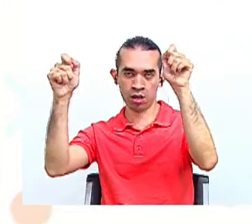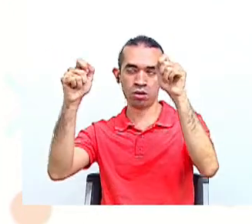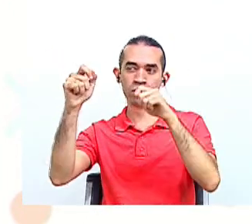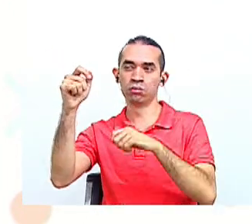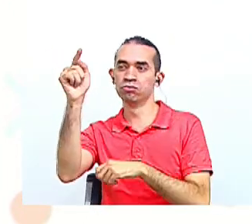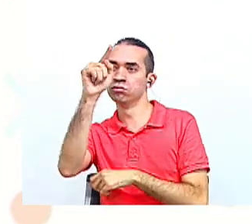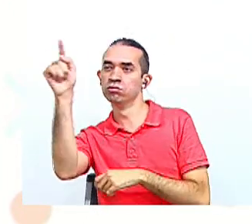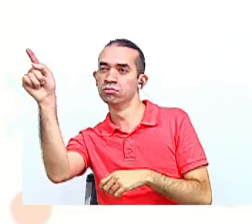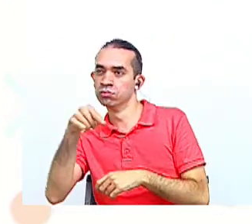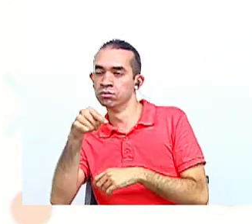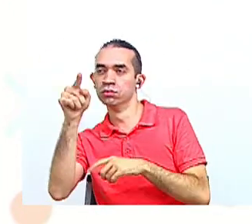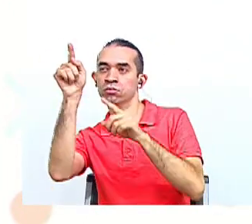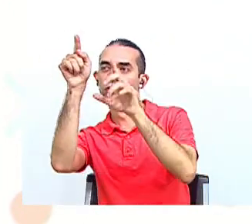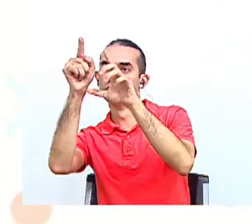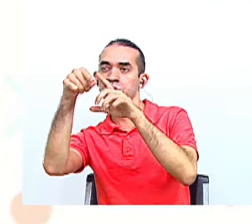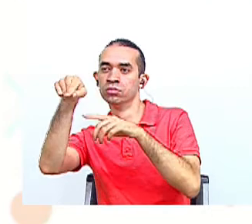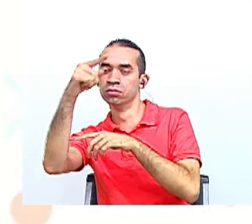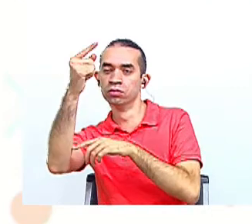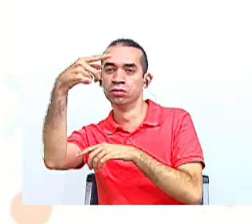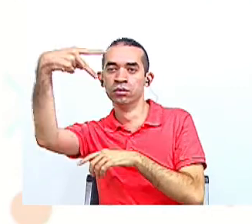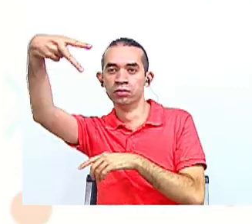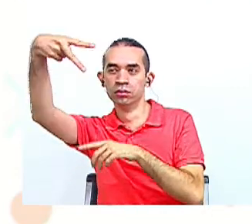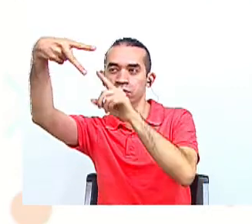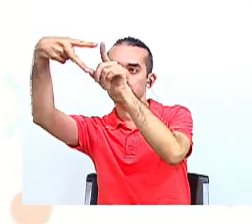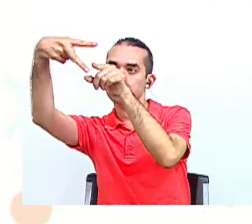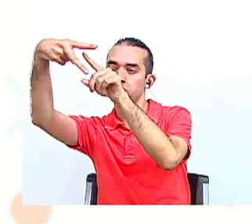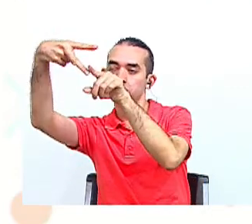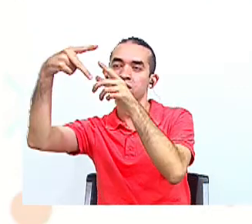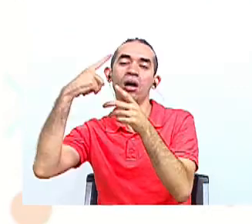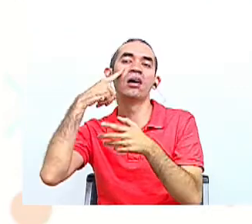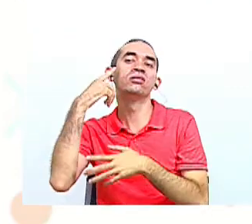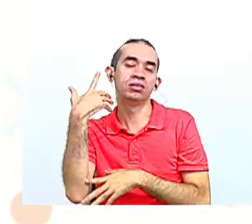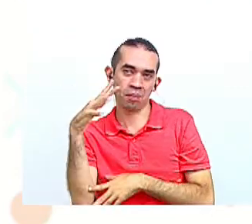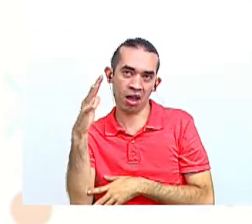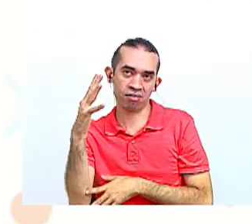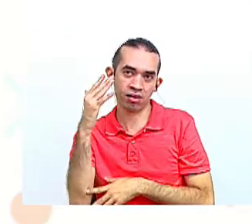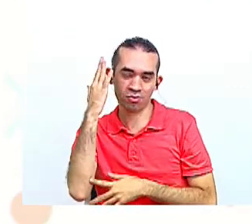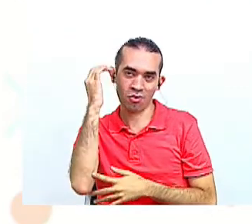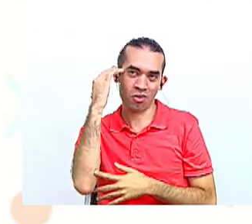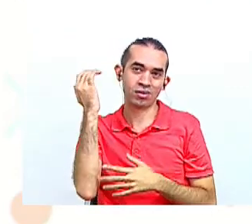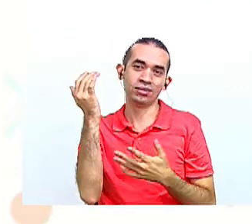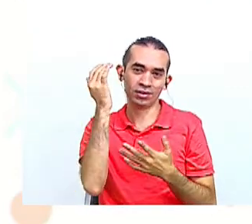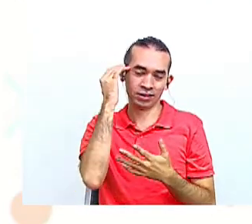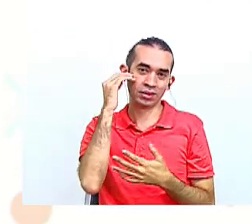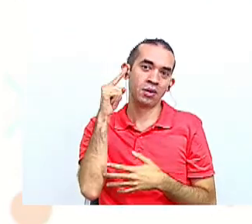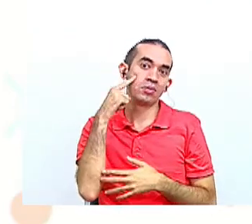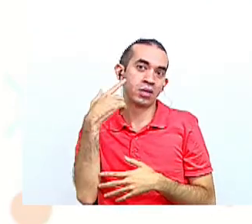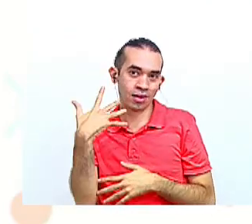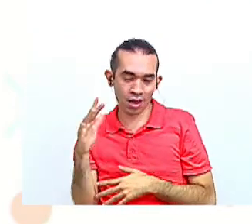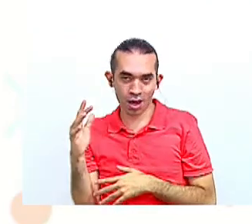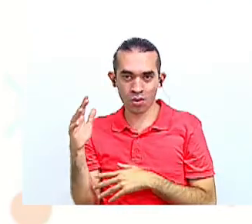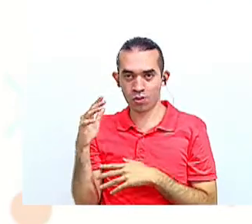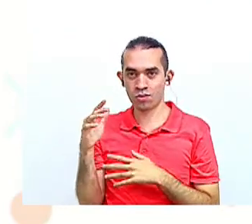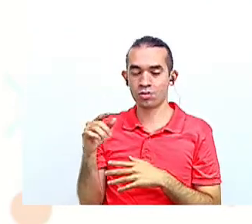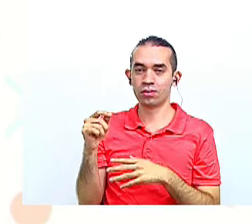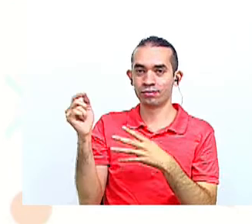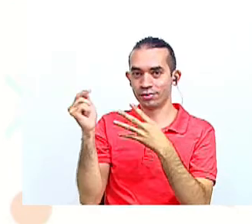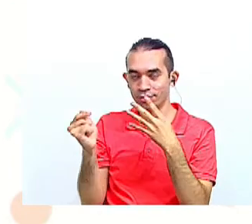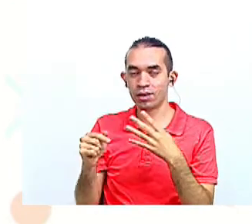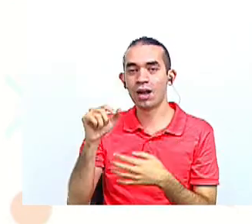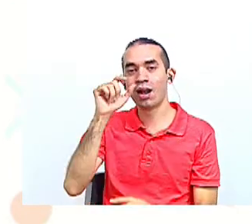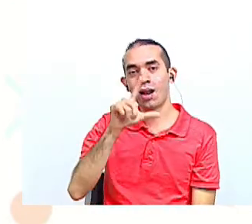la misma, entonces ellos son semejantes por el criterio de semejanza